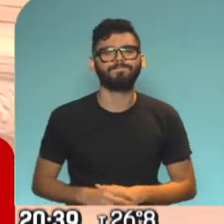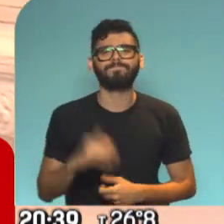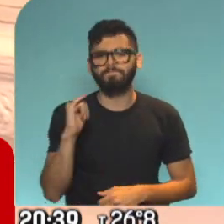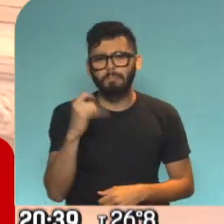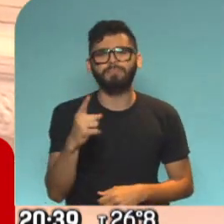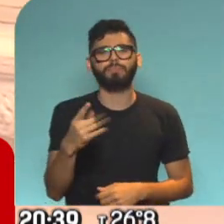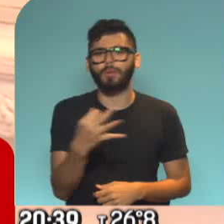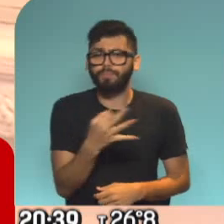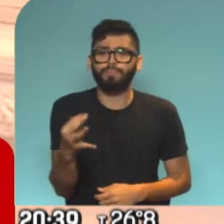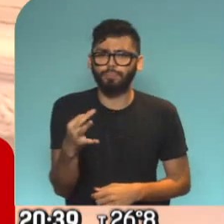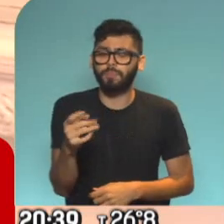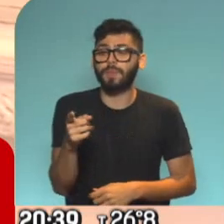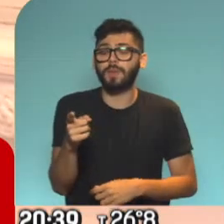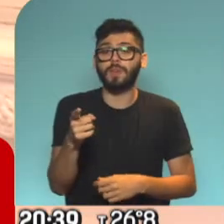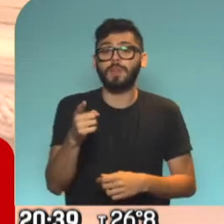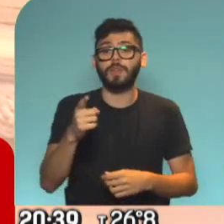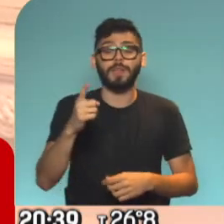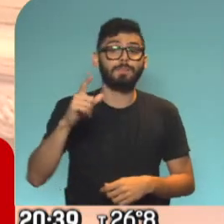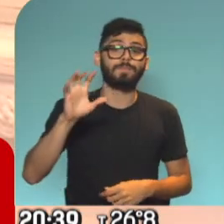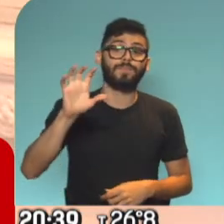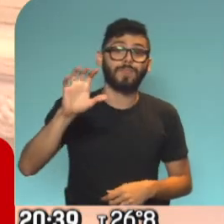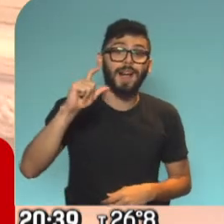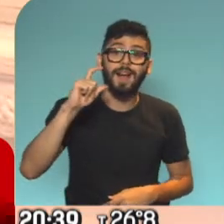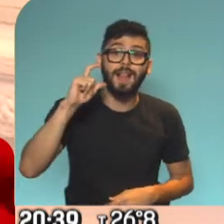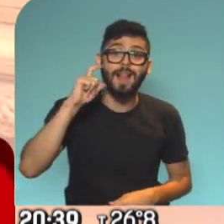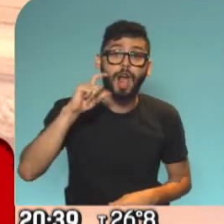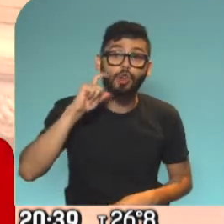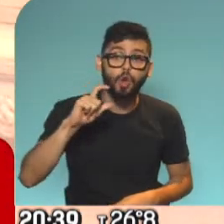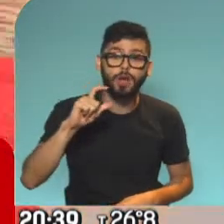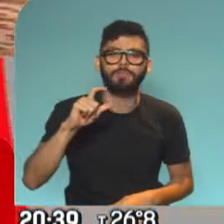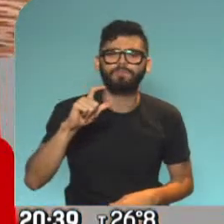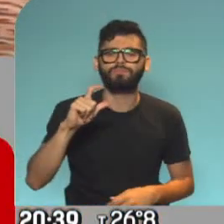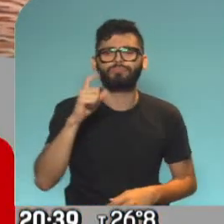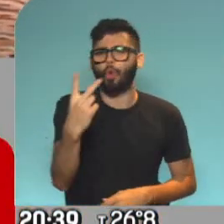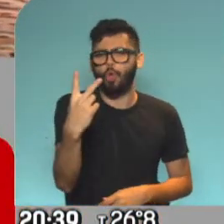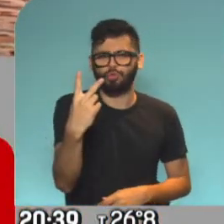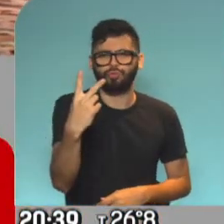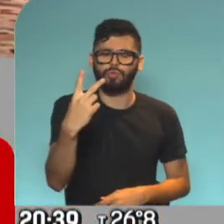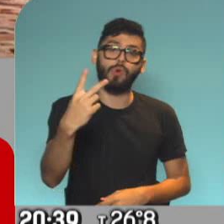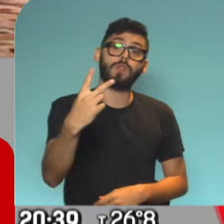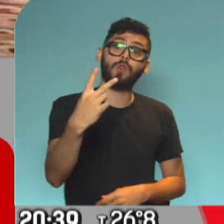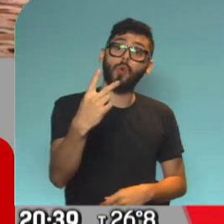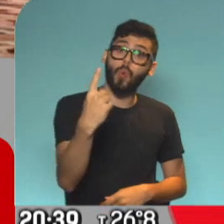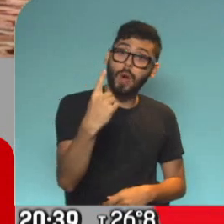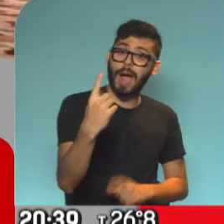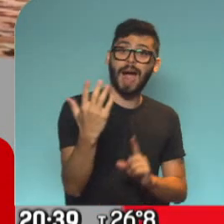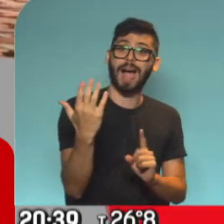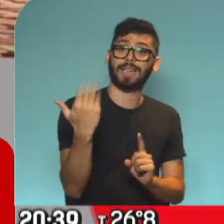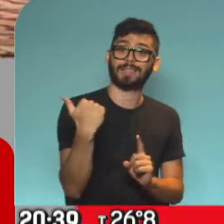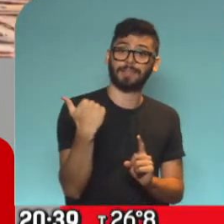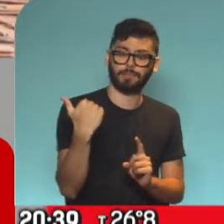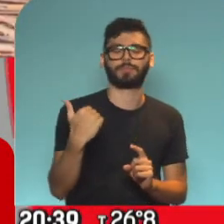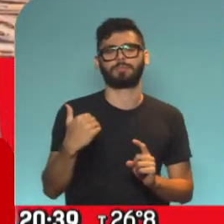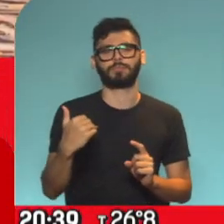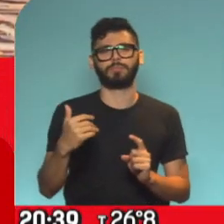Bueno, efectivamente lo que se hizo en La Rioja fueron dos cosas. La primera, que fue el día de ayer, se hizo